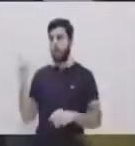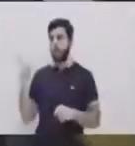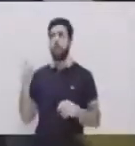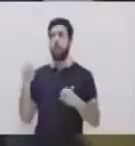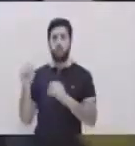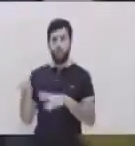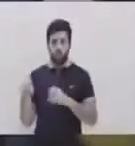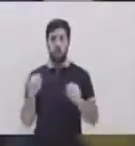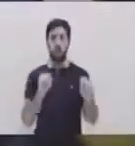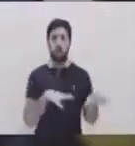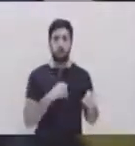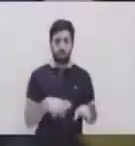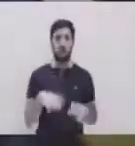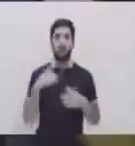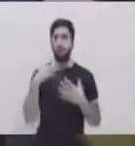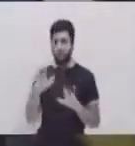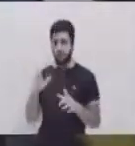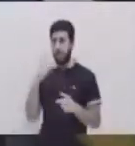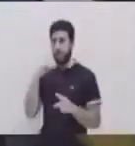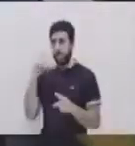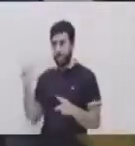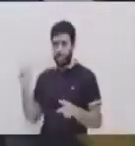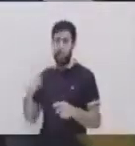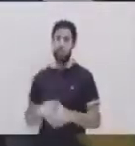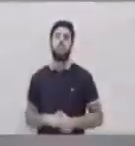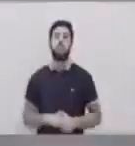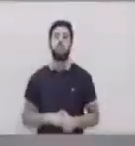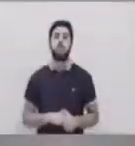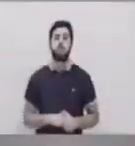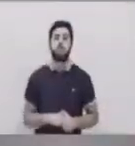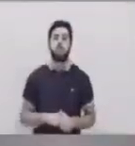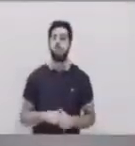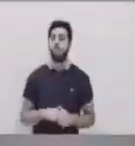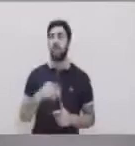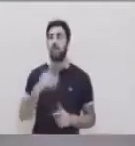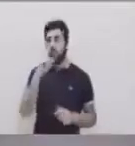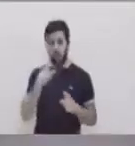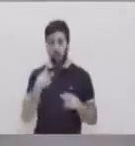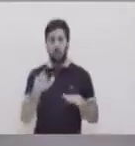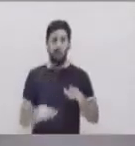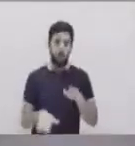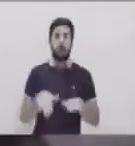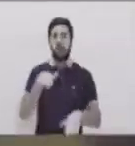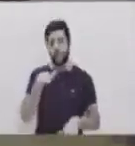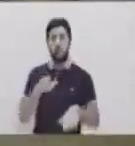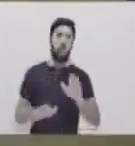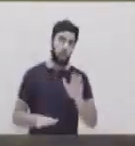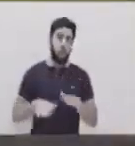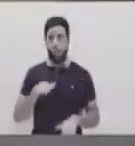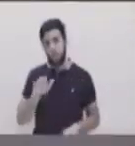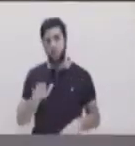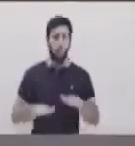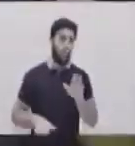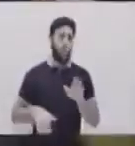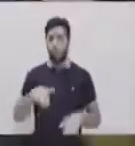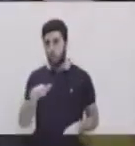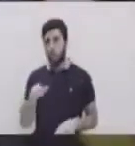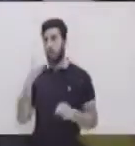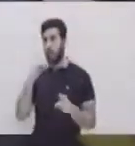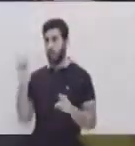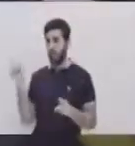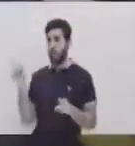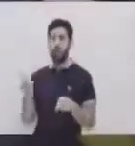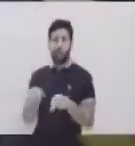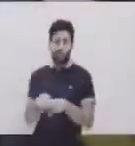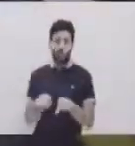Estrellita. Eso, muy bien. École. Y vamos punta talón, eso, muy